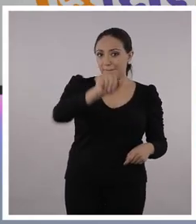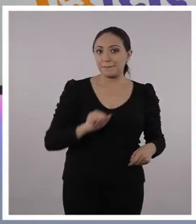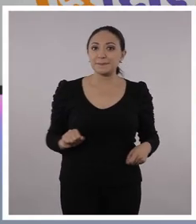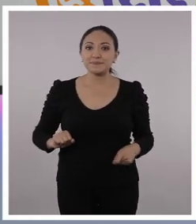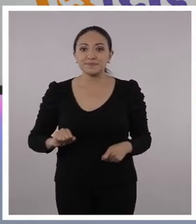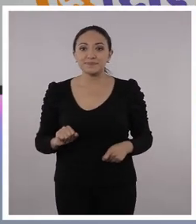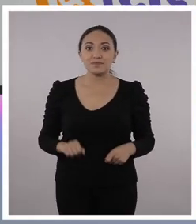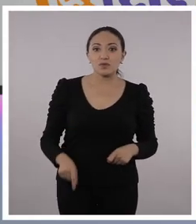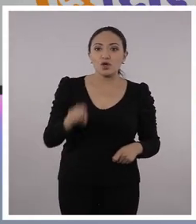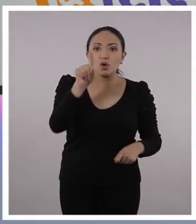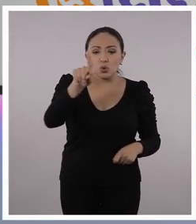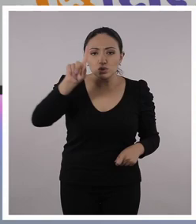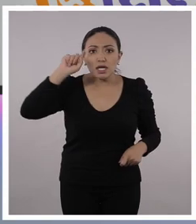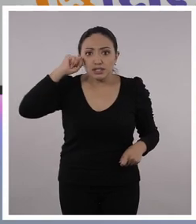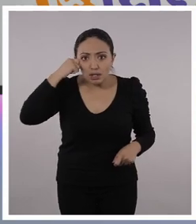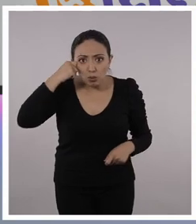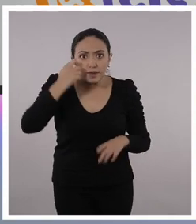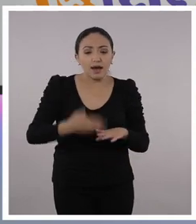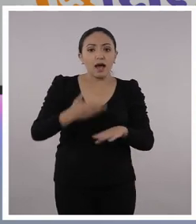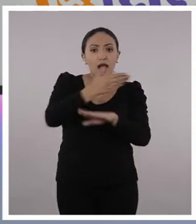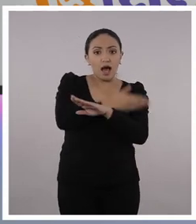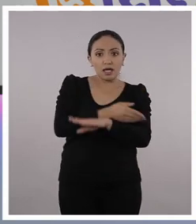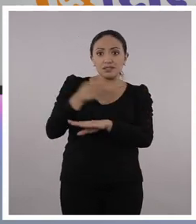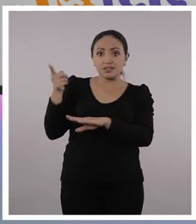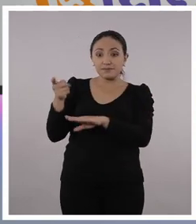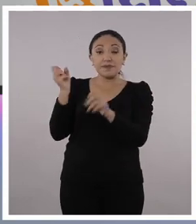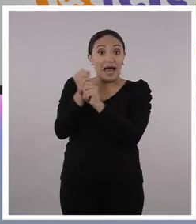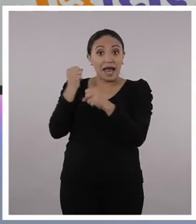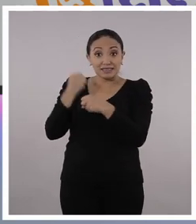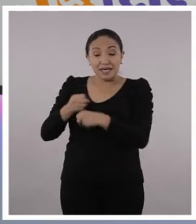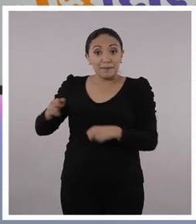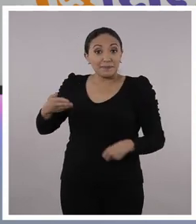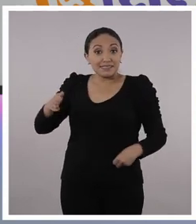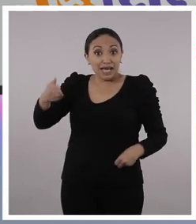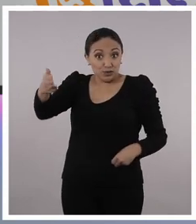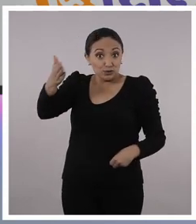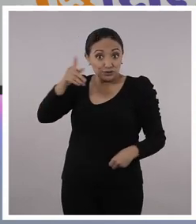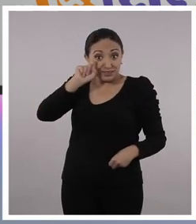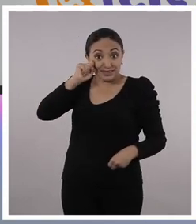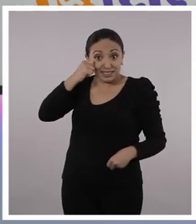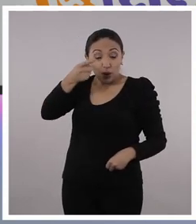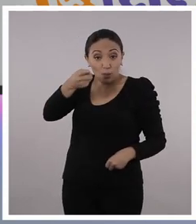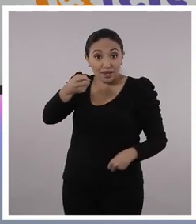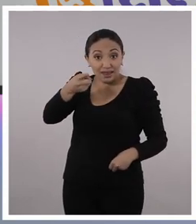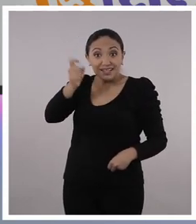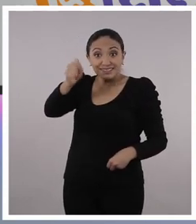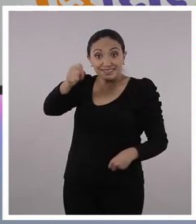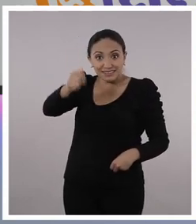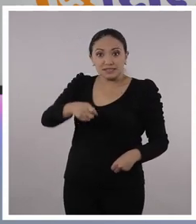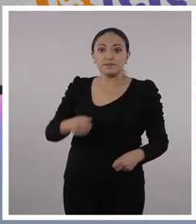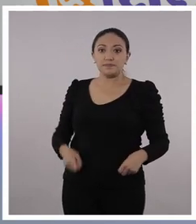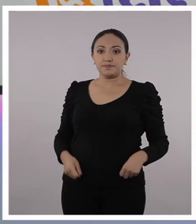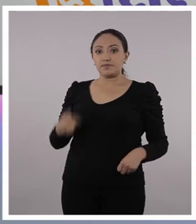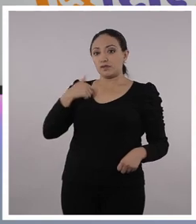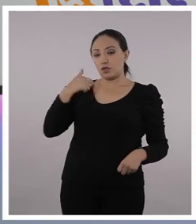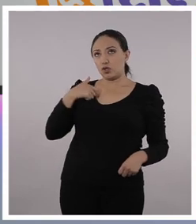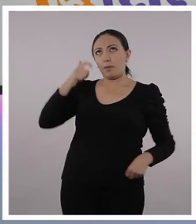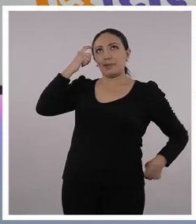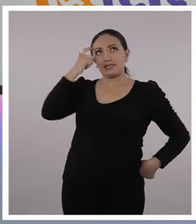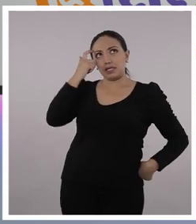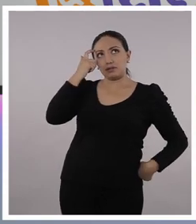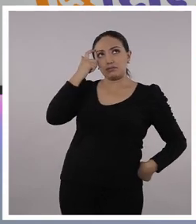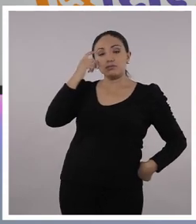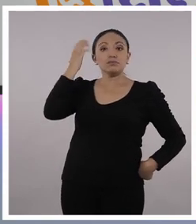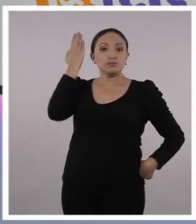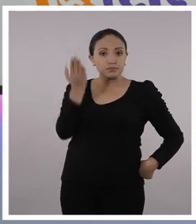Oigan, ¿ustedes recuerdan que la profe Monse nos enseñó a hacer unos pececitos hermosos? Sí, ¿verdad? ¿Saben que se me ocurrió